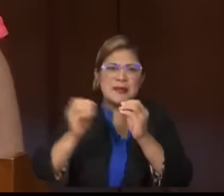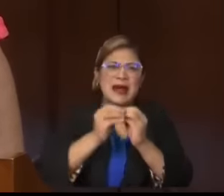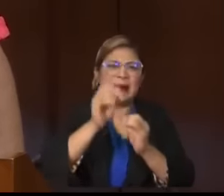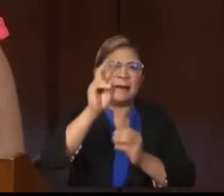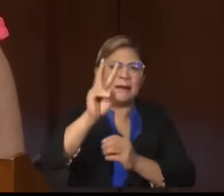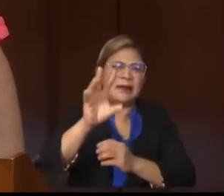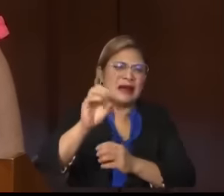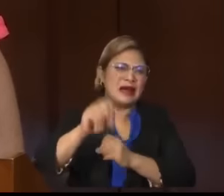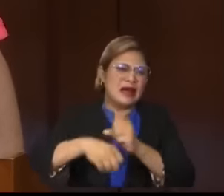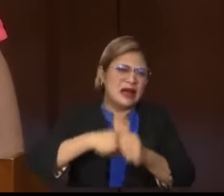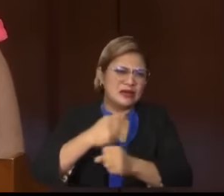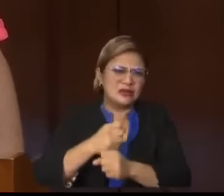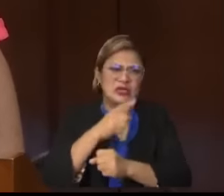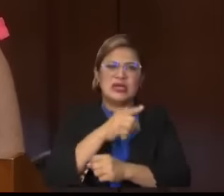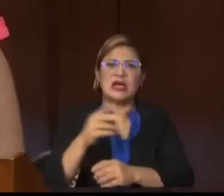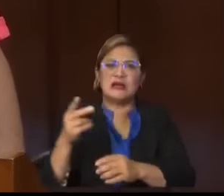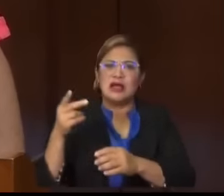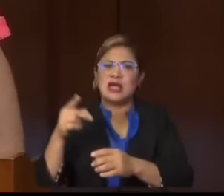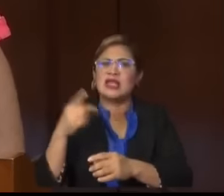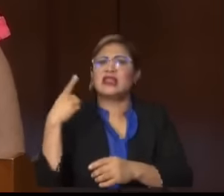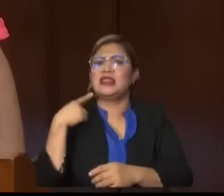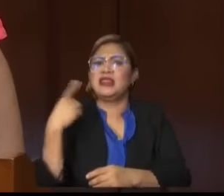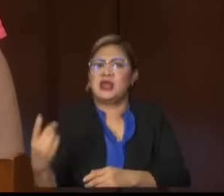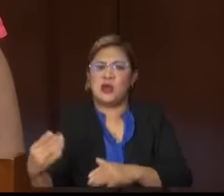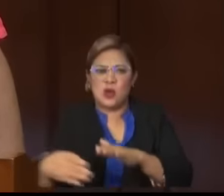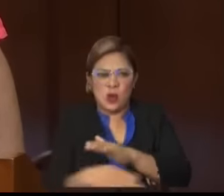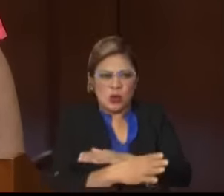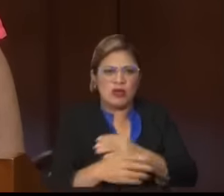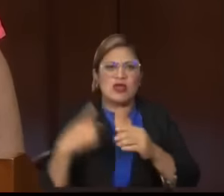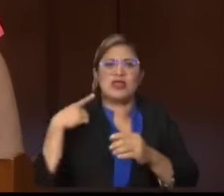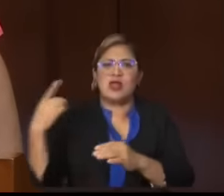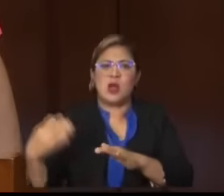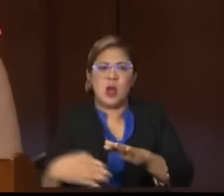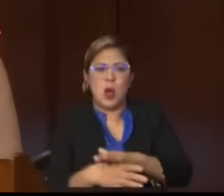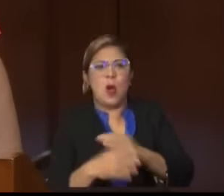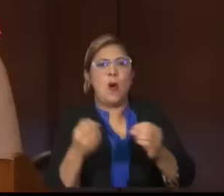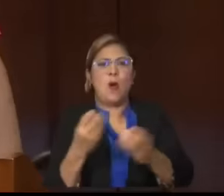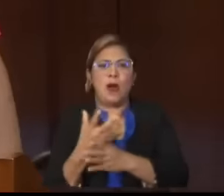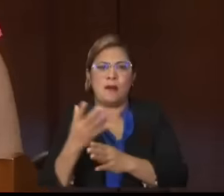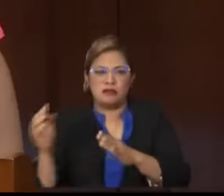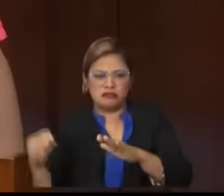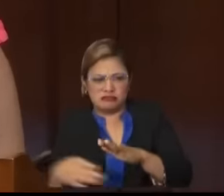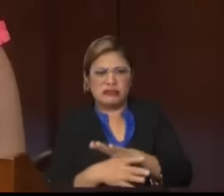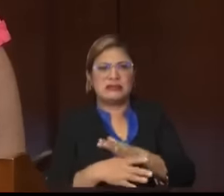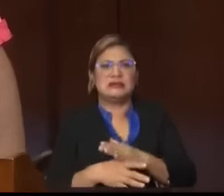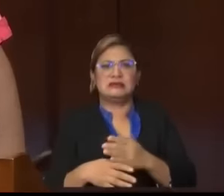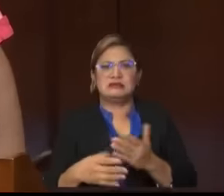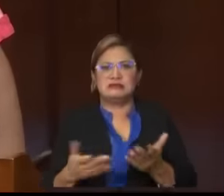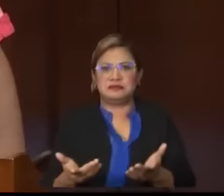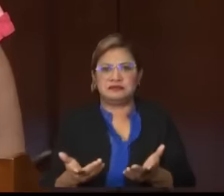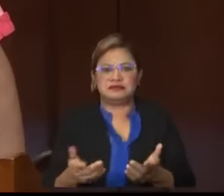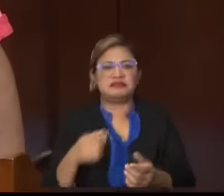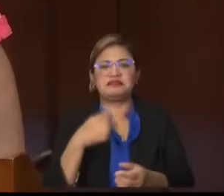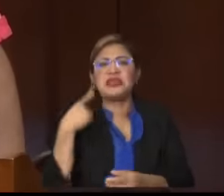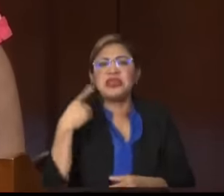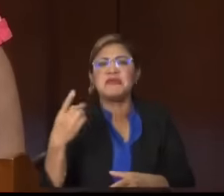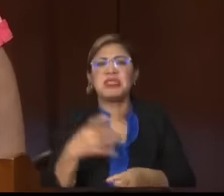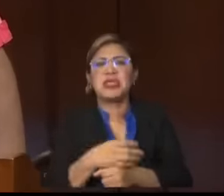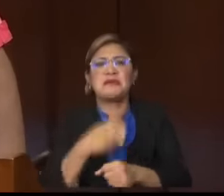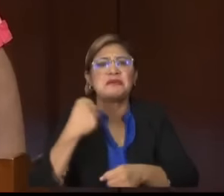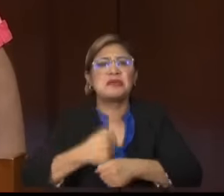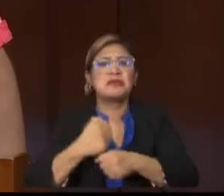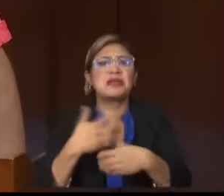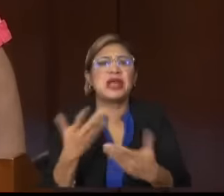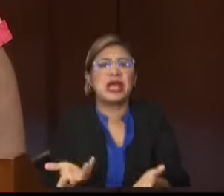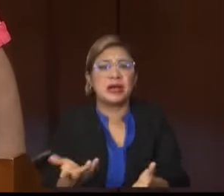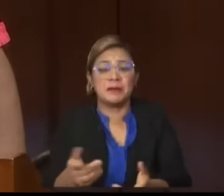han nombrado directores que han visto pasar a empresarios que se han